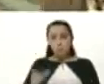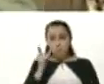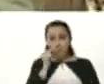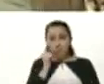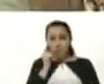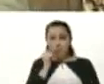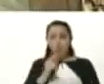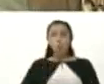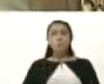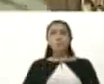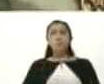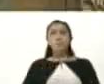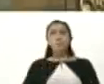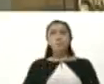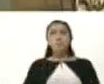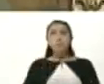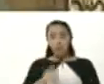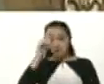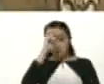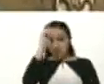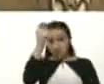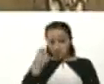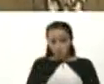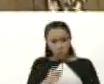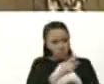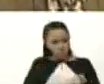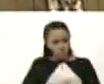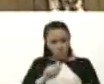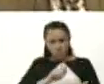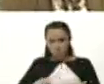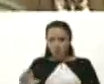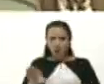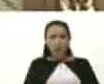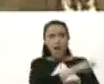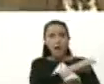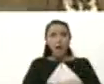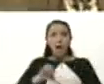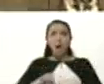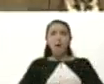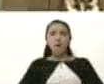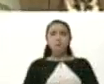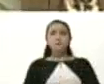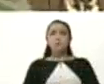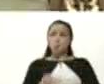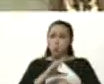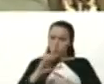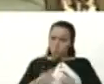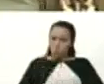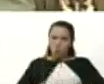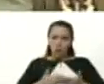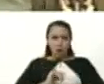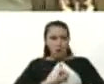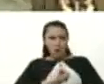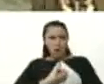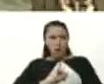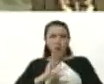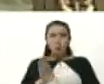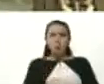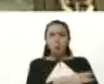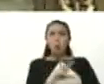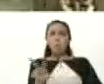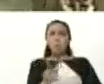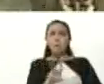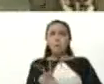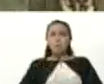este reconocimiento, descripción de todo el aporte al acervo cultural, musical, que